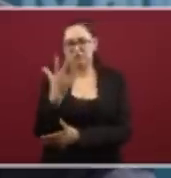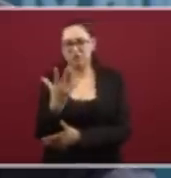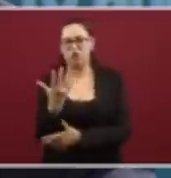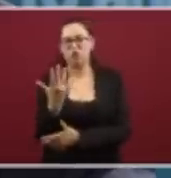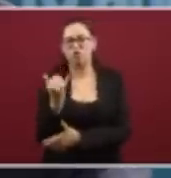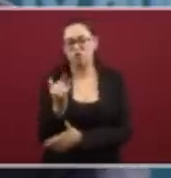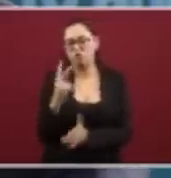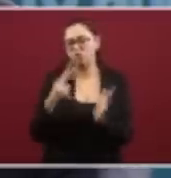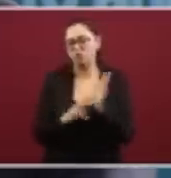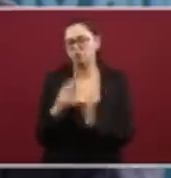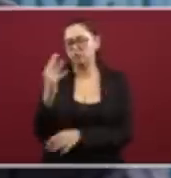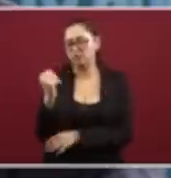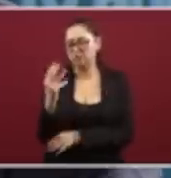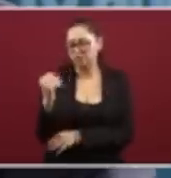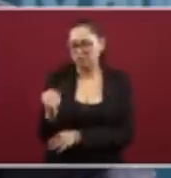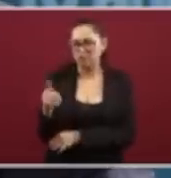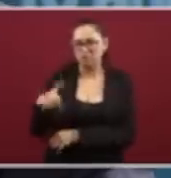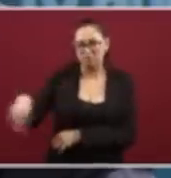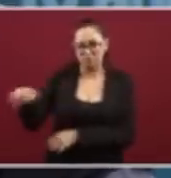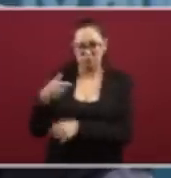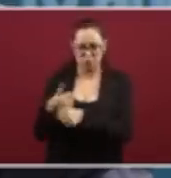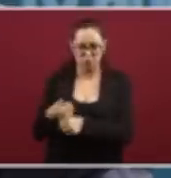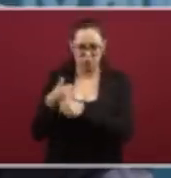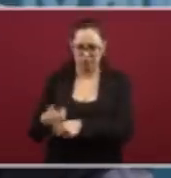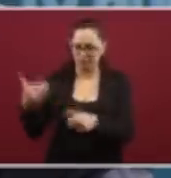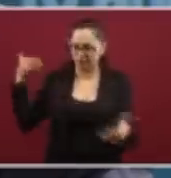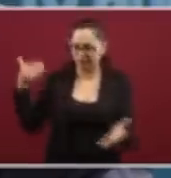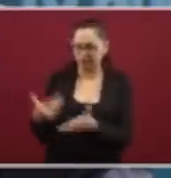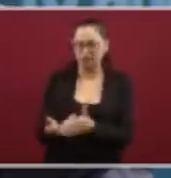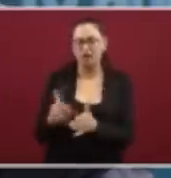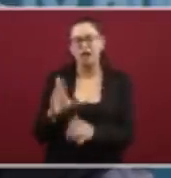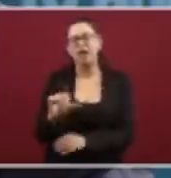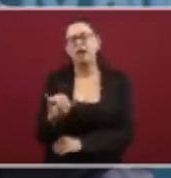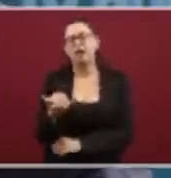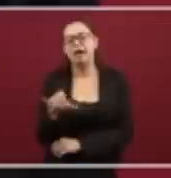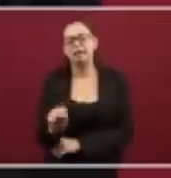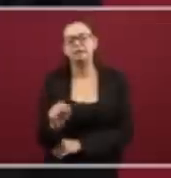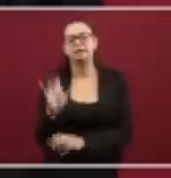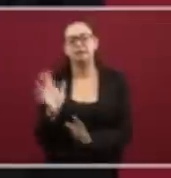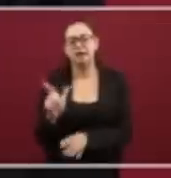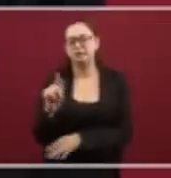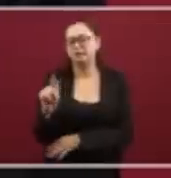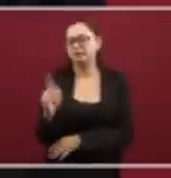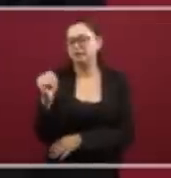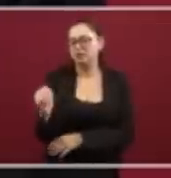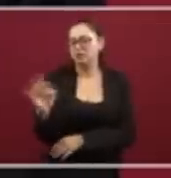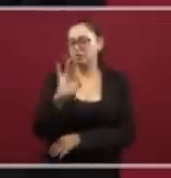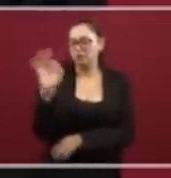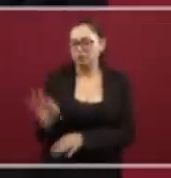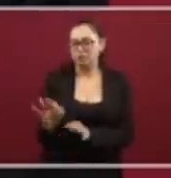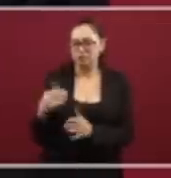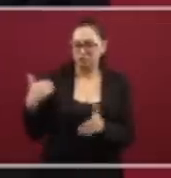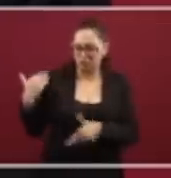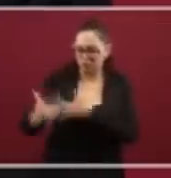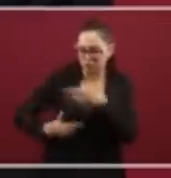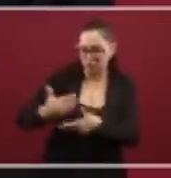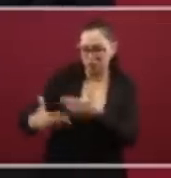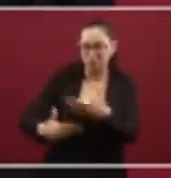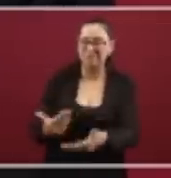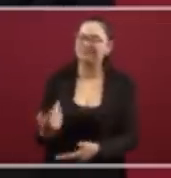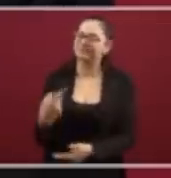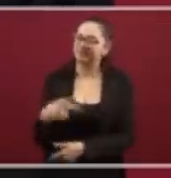2009 hoy este caisse tiene un avance del 79 por ciento sin embargo ya tendría que haber estado al